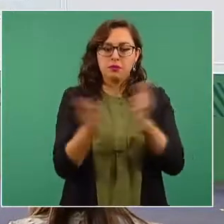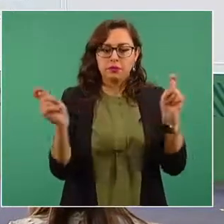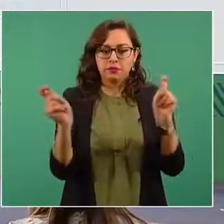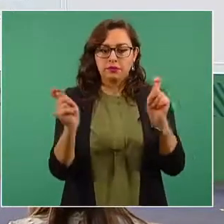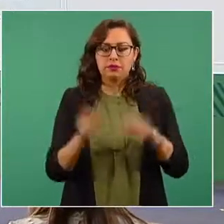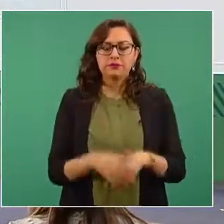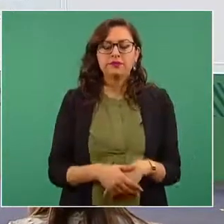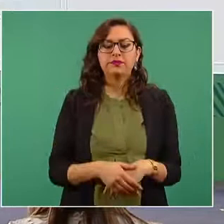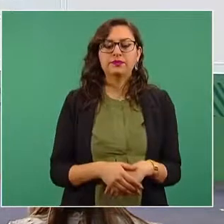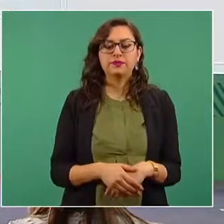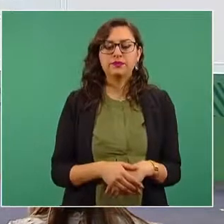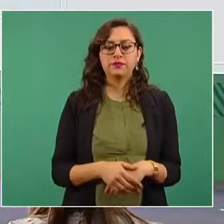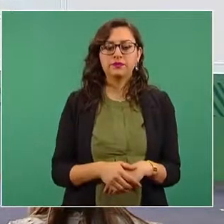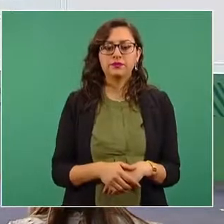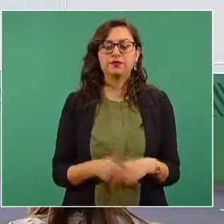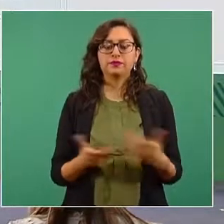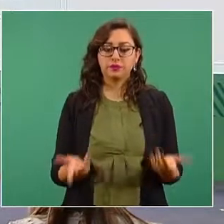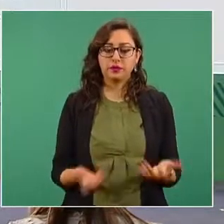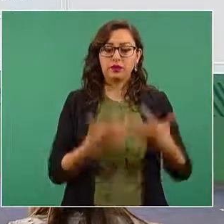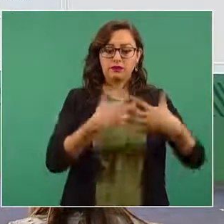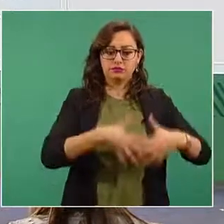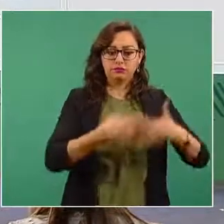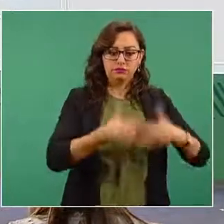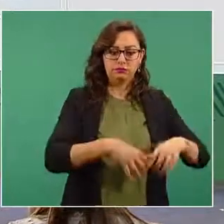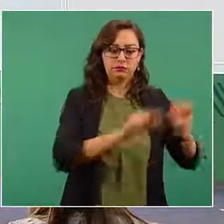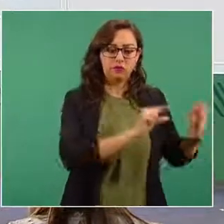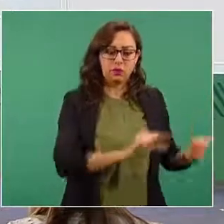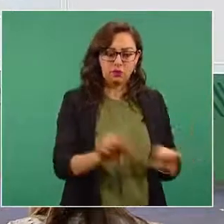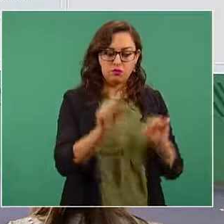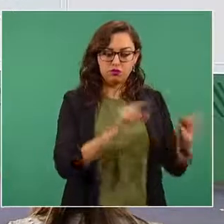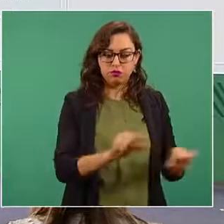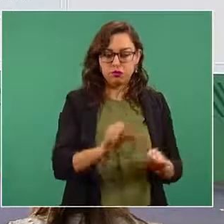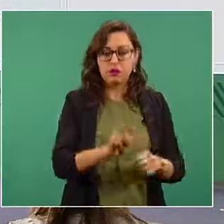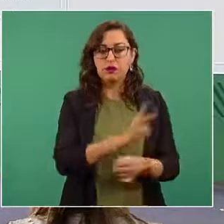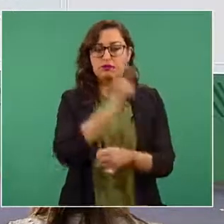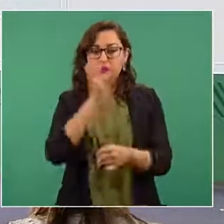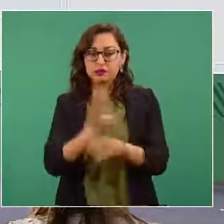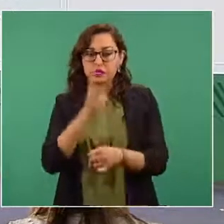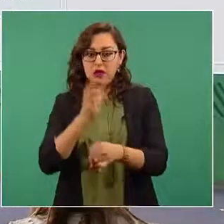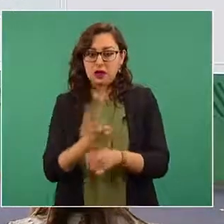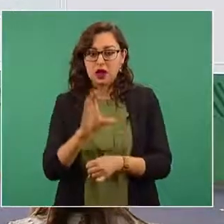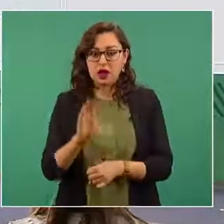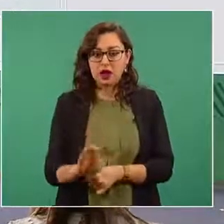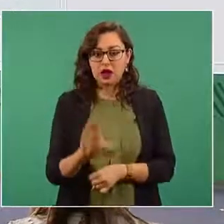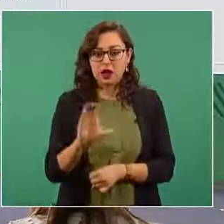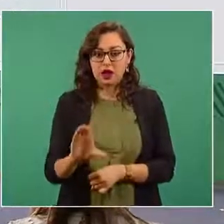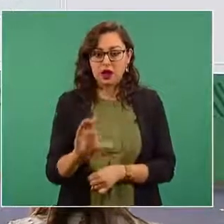estoy sintetizando, formulación y envasado de lotes, verificación por parte de CAYAC,